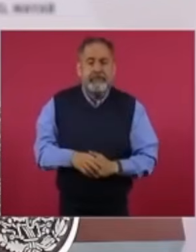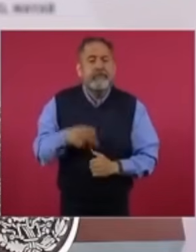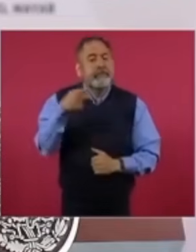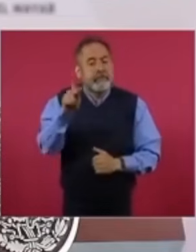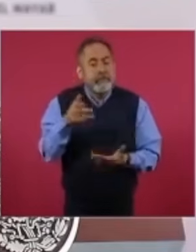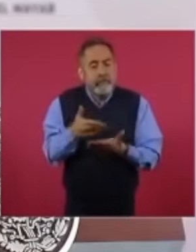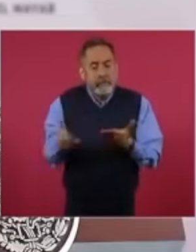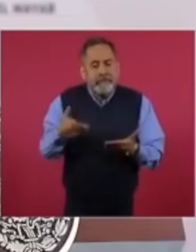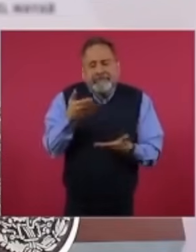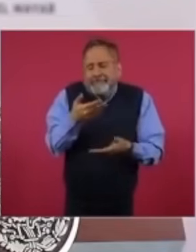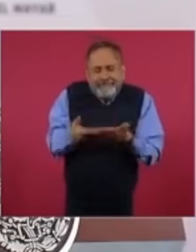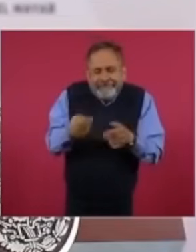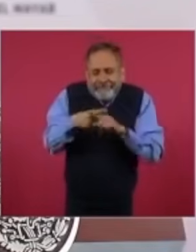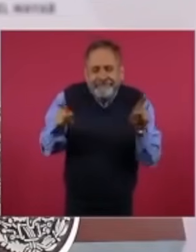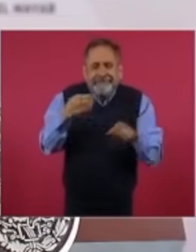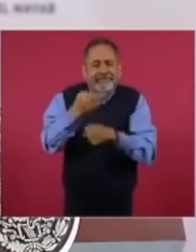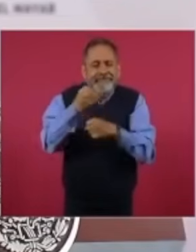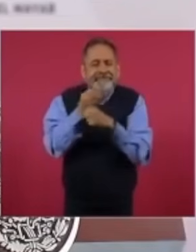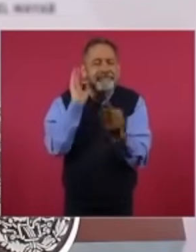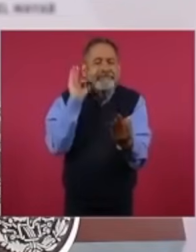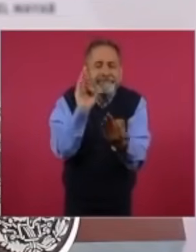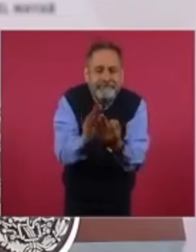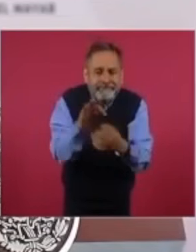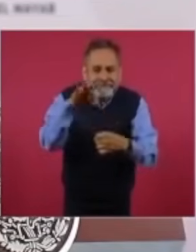Pero ahora está en campaña.